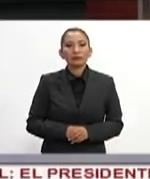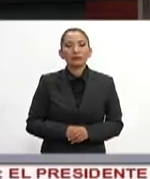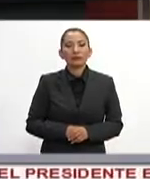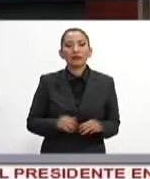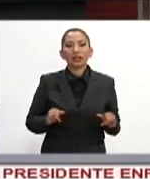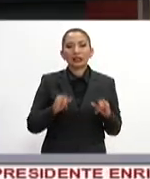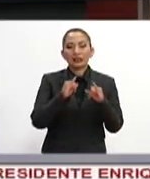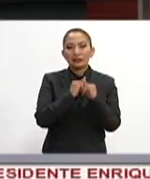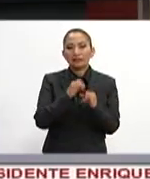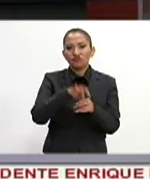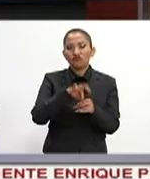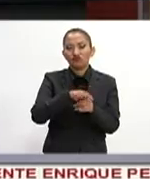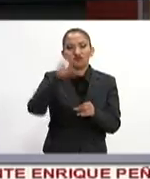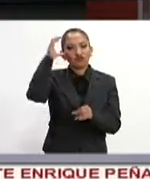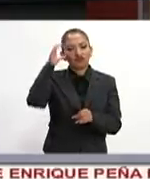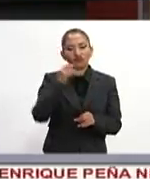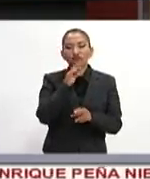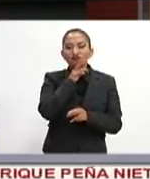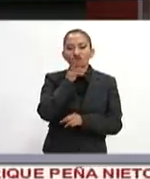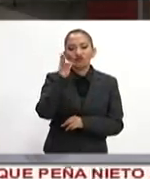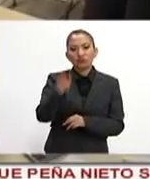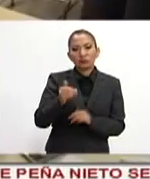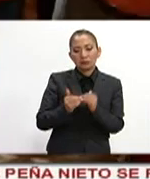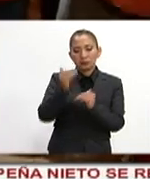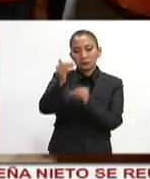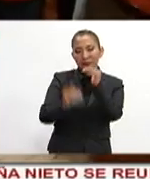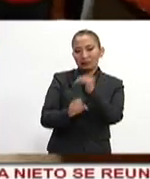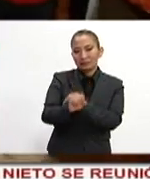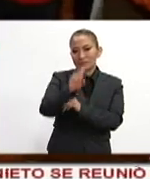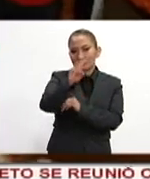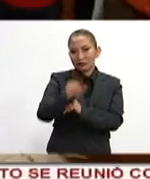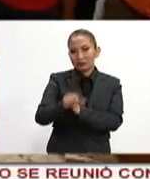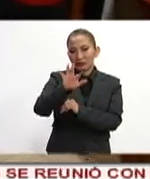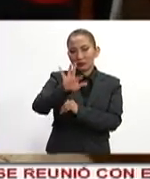El Instituto Electoral de Coahuila reportó un avance del